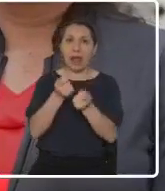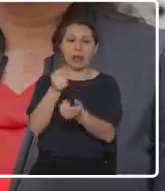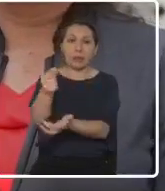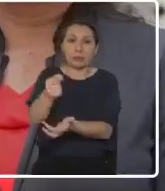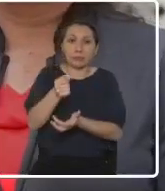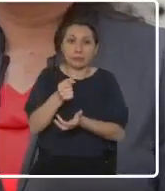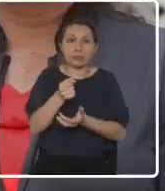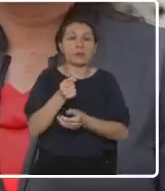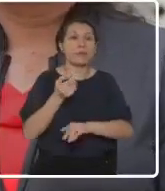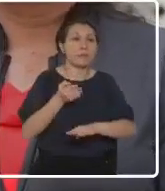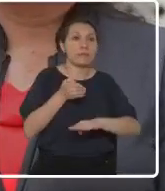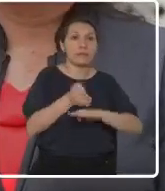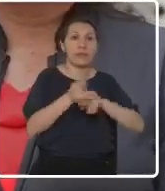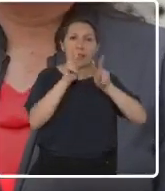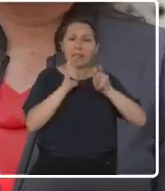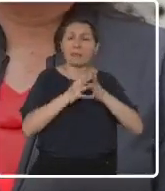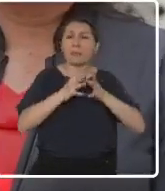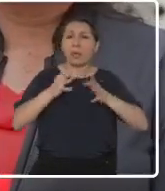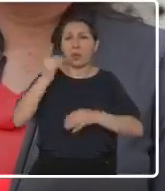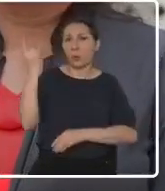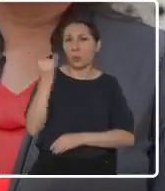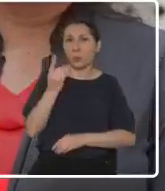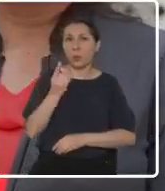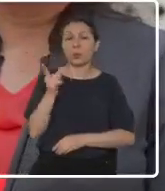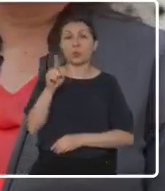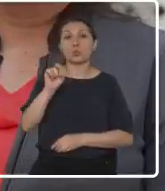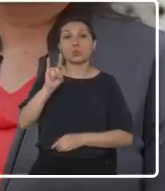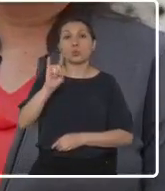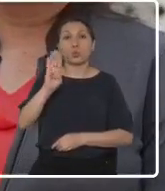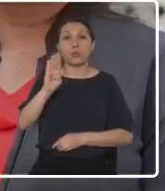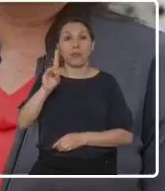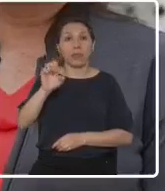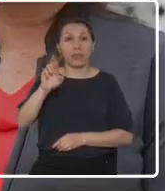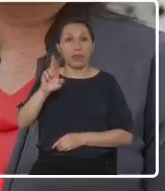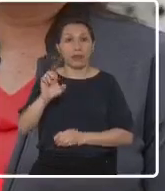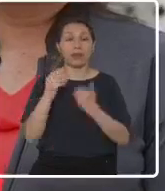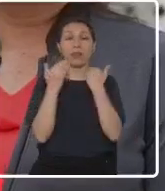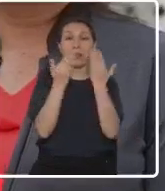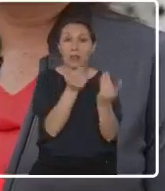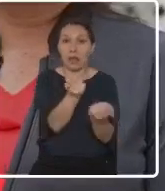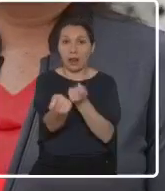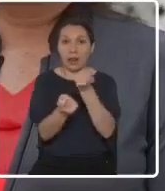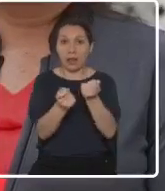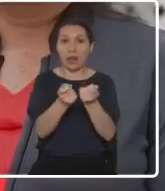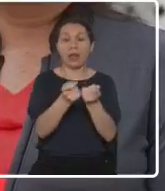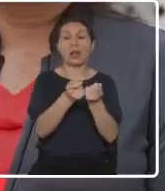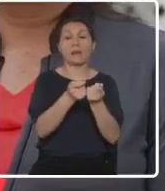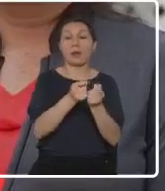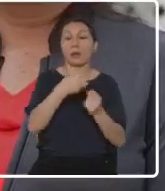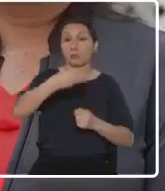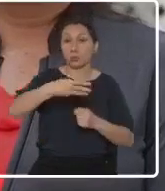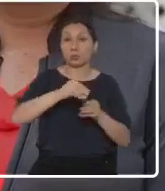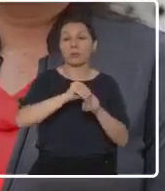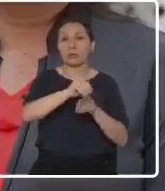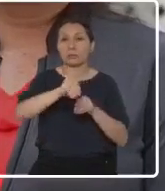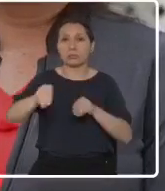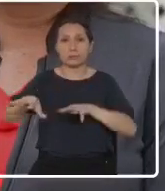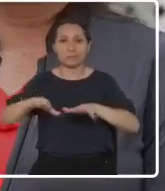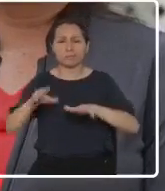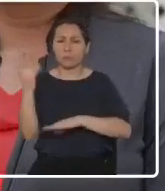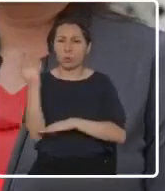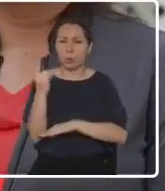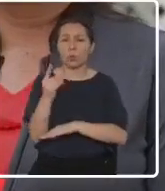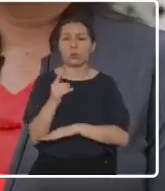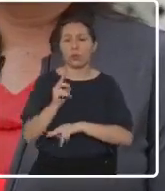poder justamente acudir en los temas más urgentes. La Subdere va a proveer estos recursos para poder actuar con el sentido